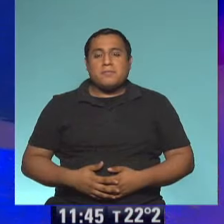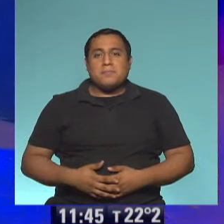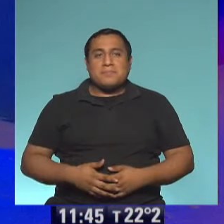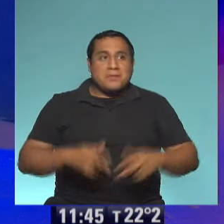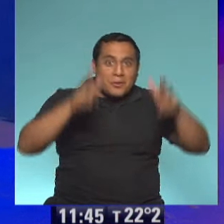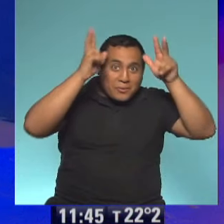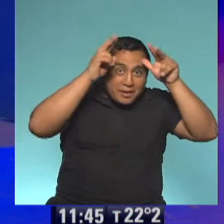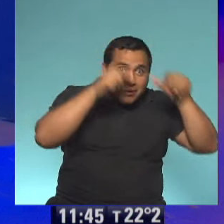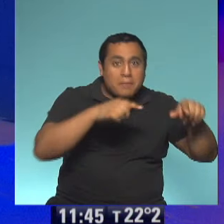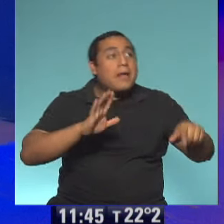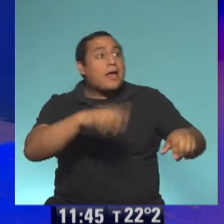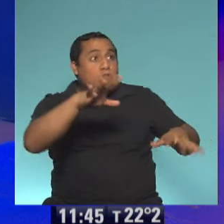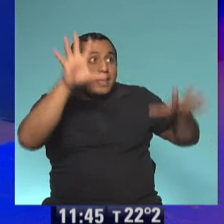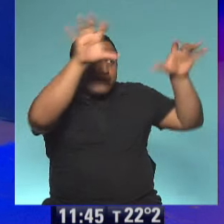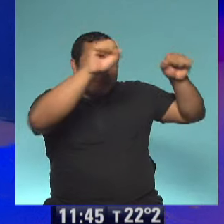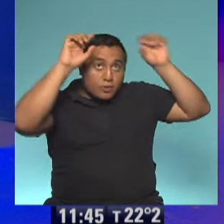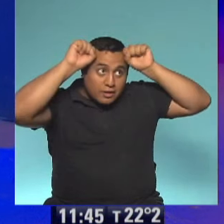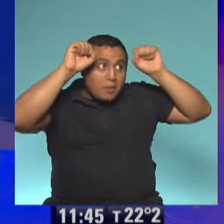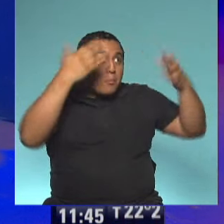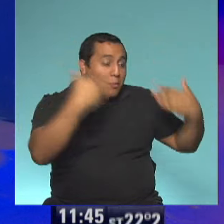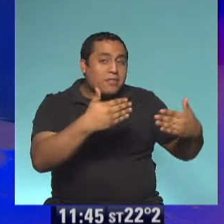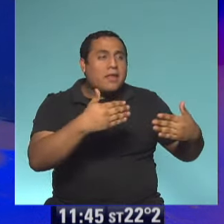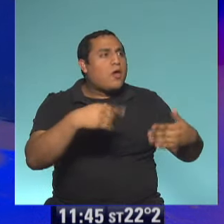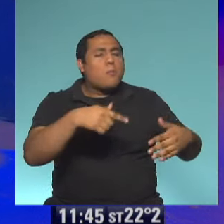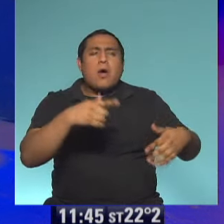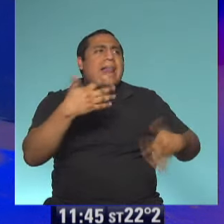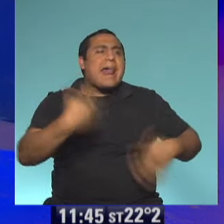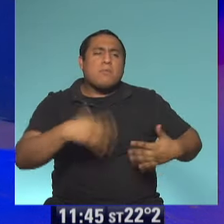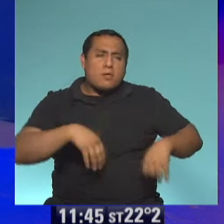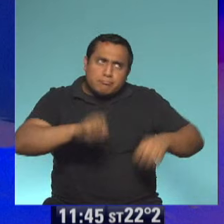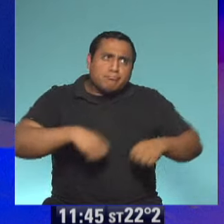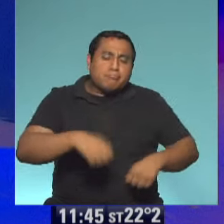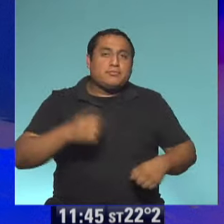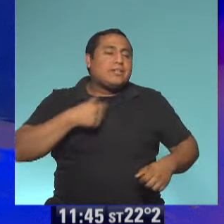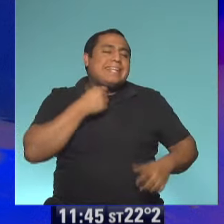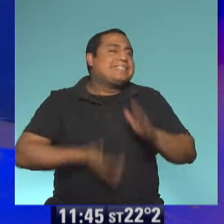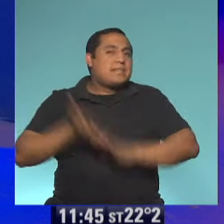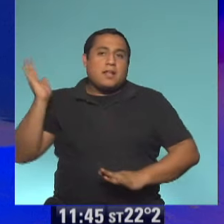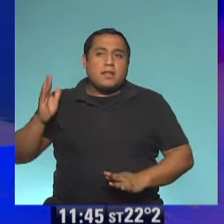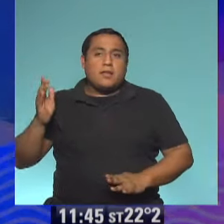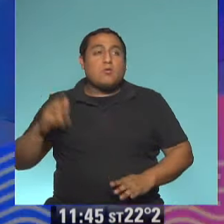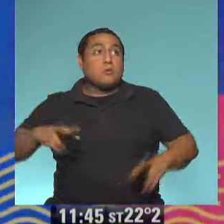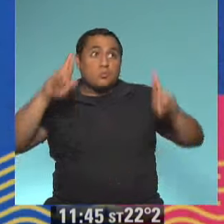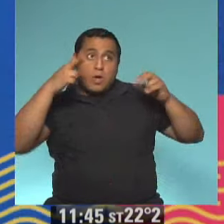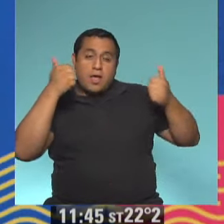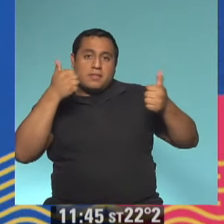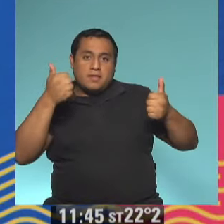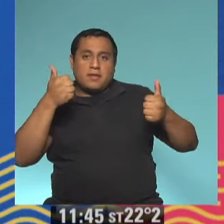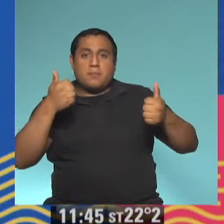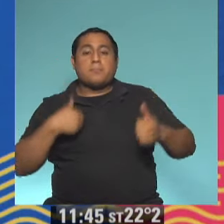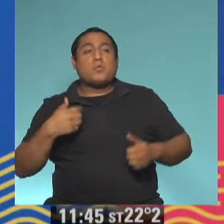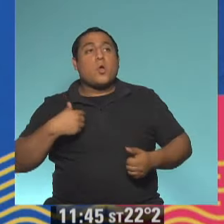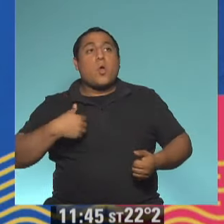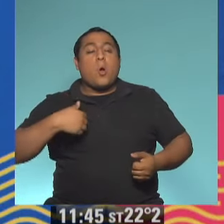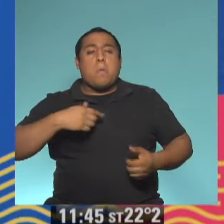tus orejas? Y ahora corre tan rápido como puedas. Quiero salir de aquí. Buena suerte, te grito justo antes de irme. No he olvidado